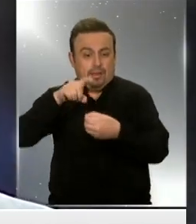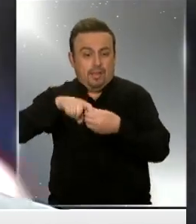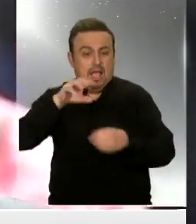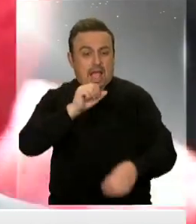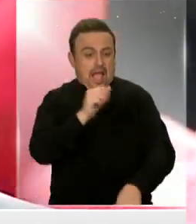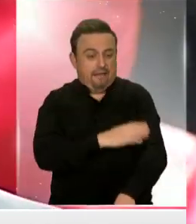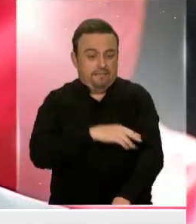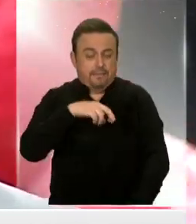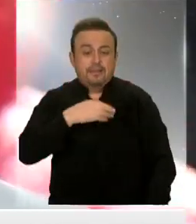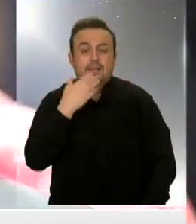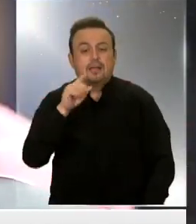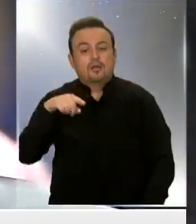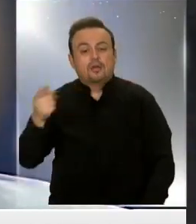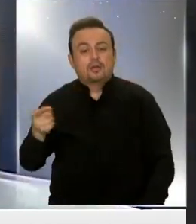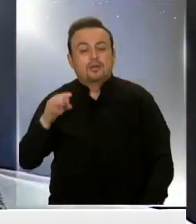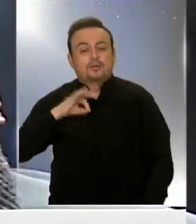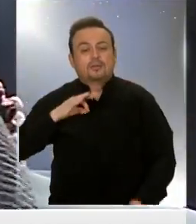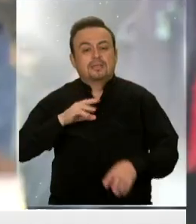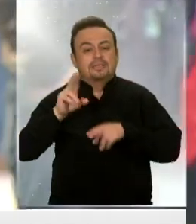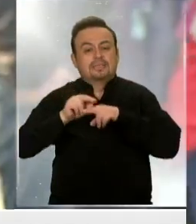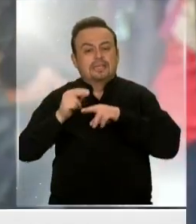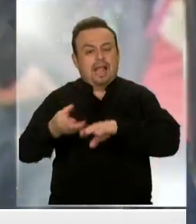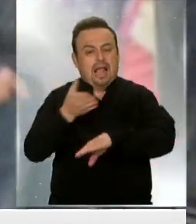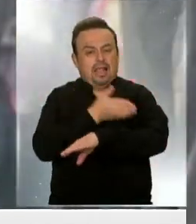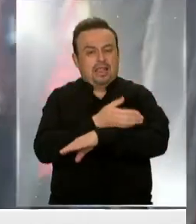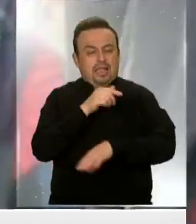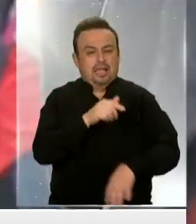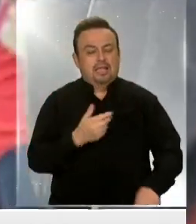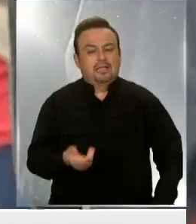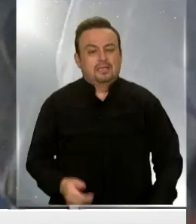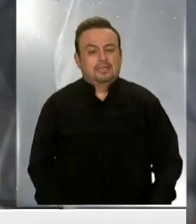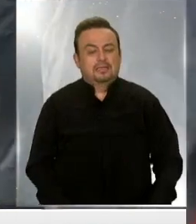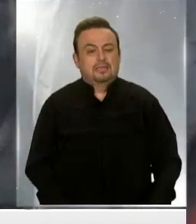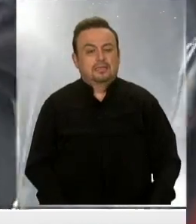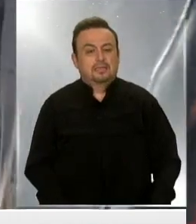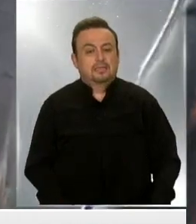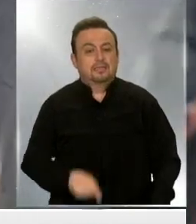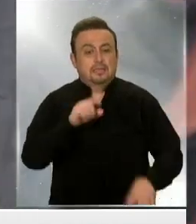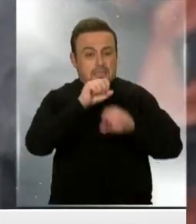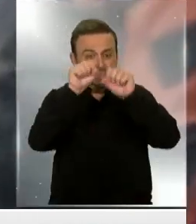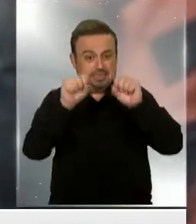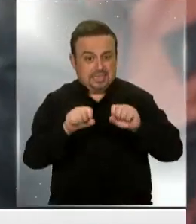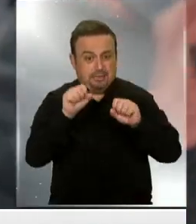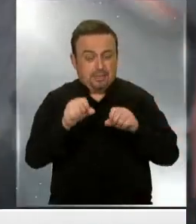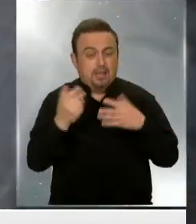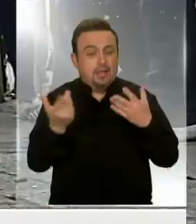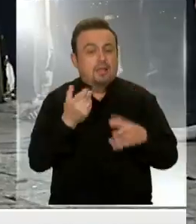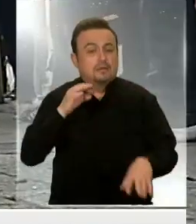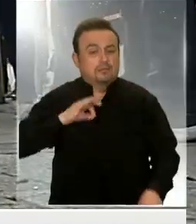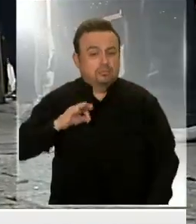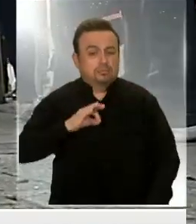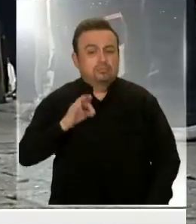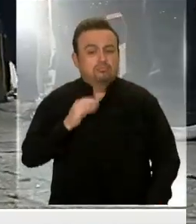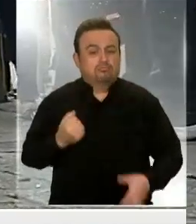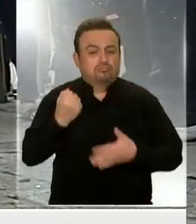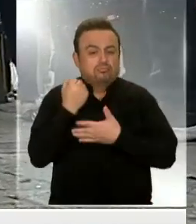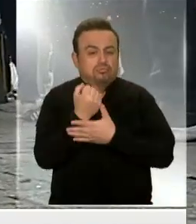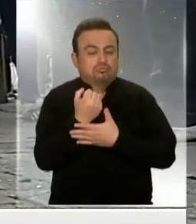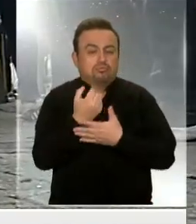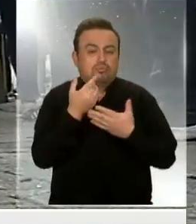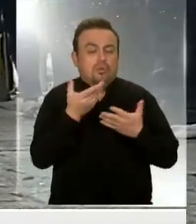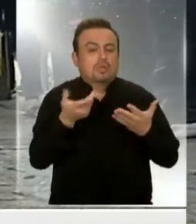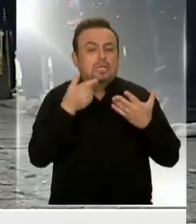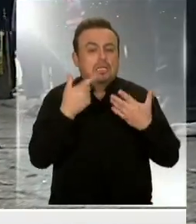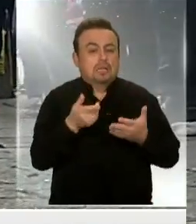las AFP, sino también a las personas que se jubilaron por el sistema antiguo y también a los que tienen pensión solidaria, que son personas que